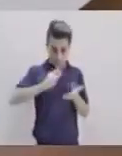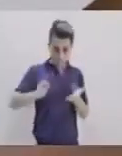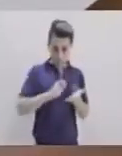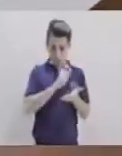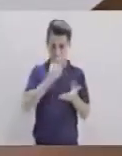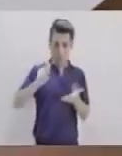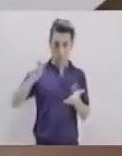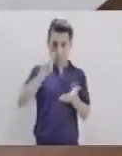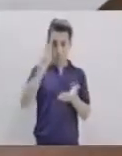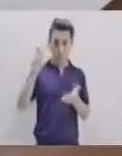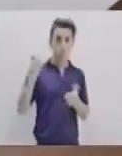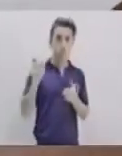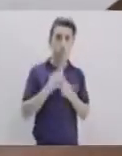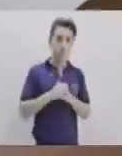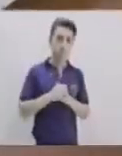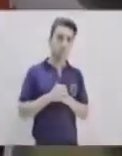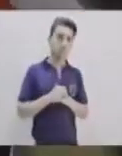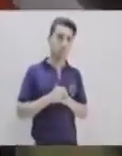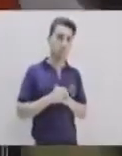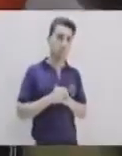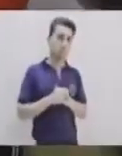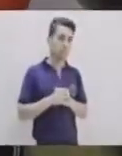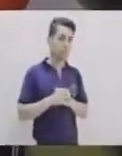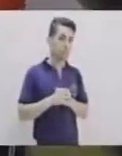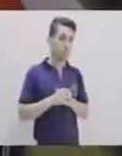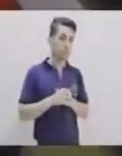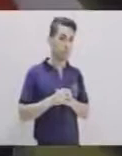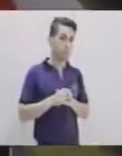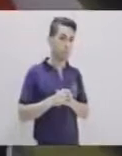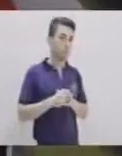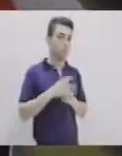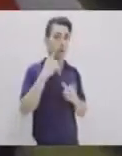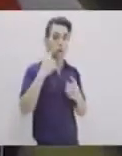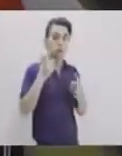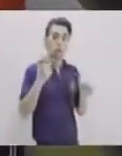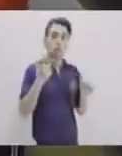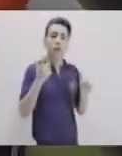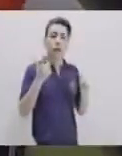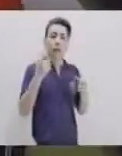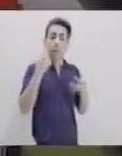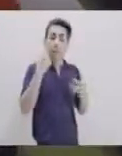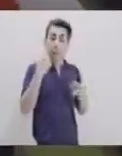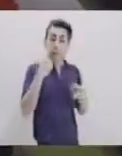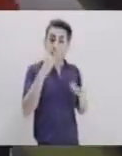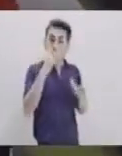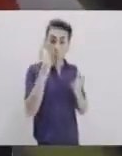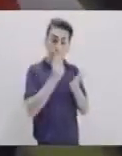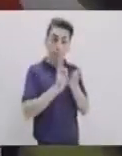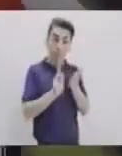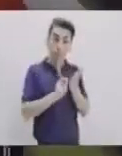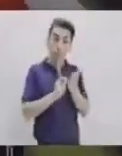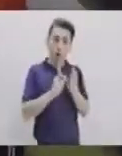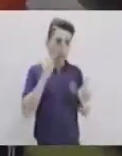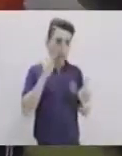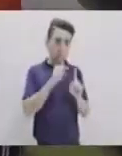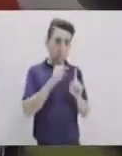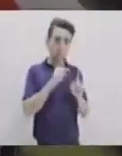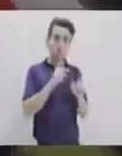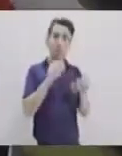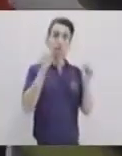Solo los bordes, ¿verdad? Sí. Vamos a tratar de elegir, Claudia, un diseño que específicamente